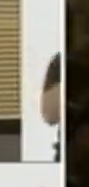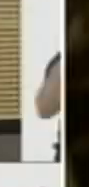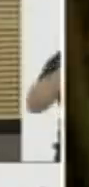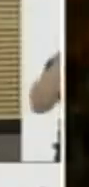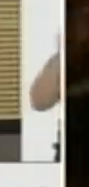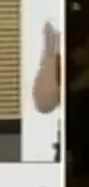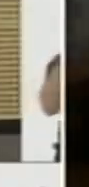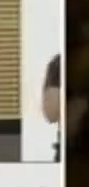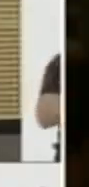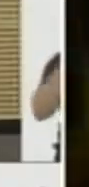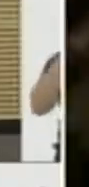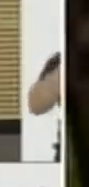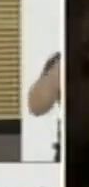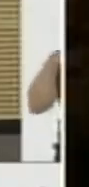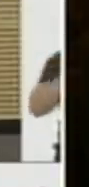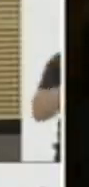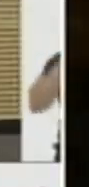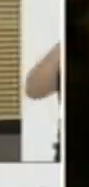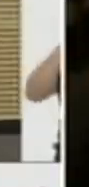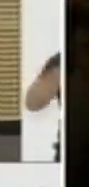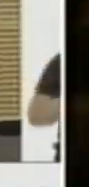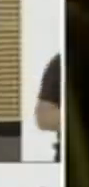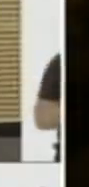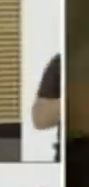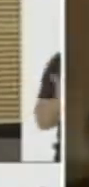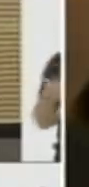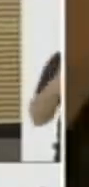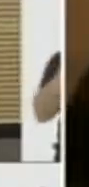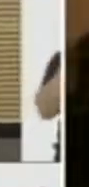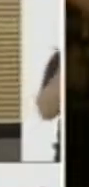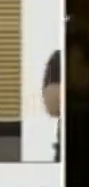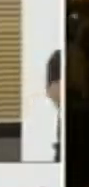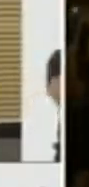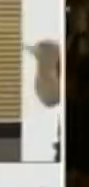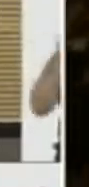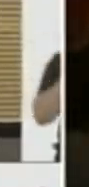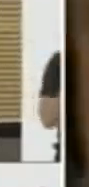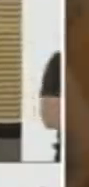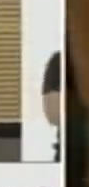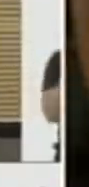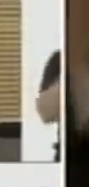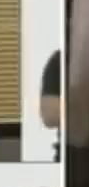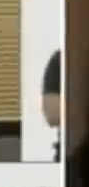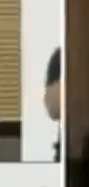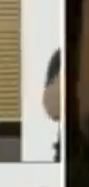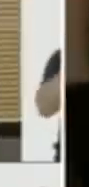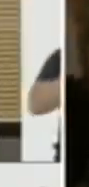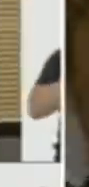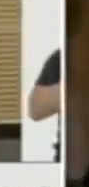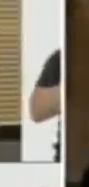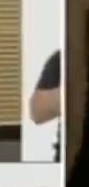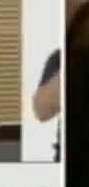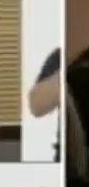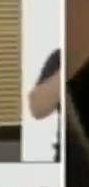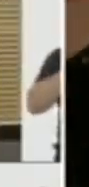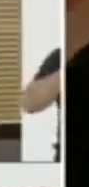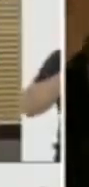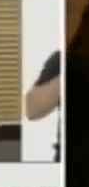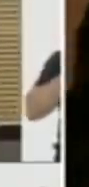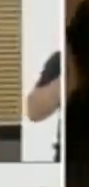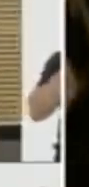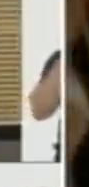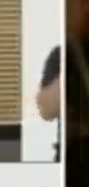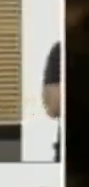poder hacemos un recuento de lo que ha sucedido durante el día de hoy es que en la tarde en simultáneo este discurso que propiciaba el